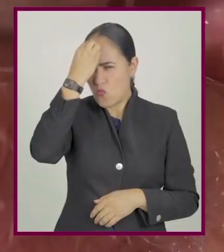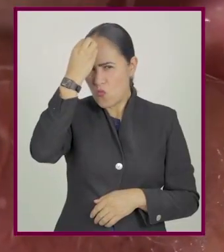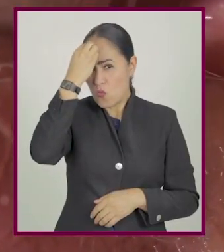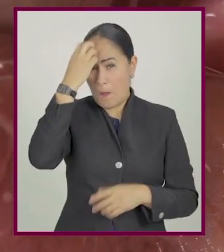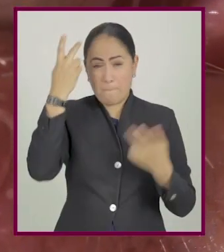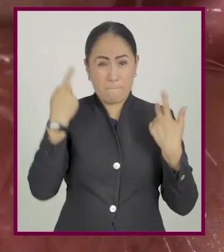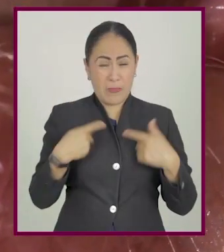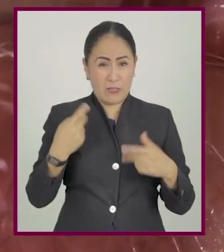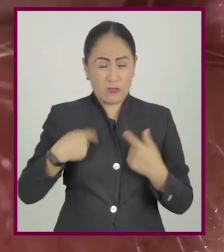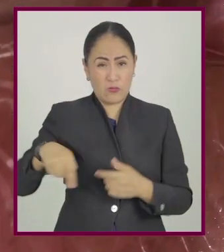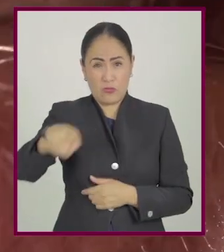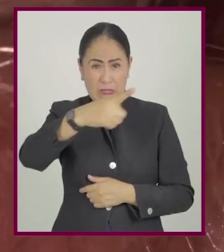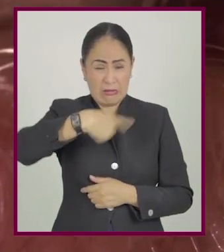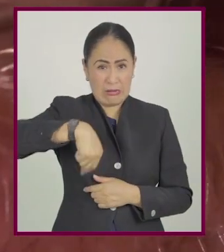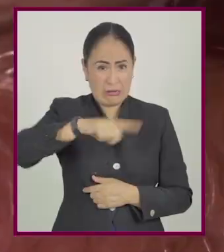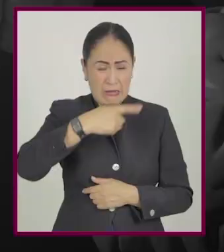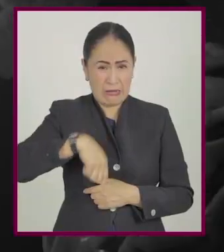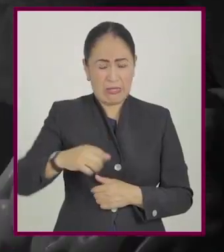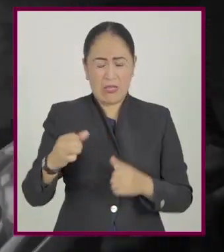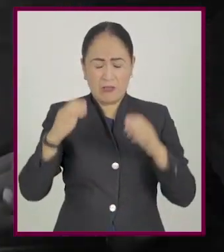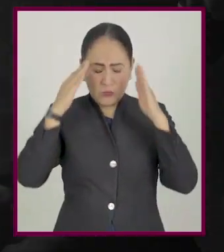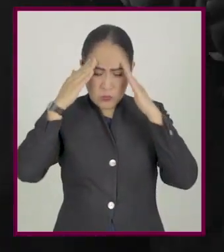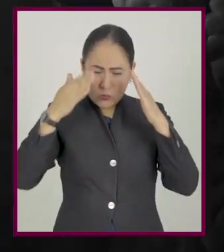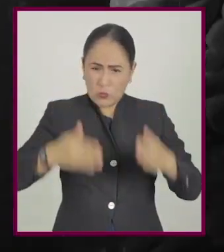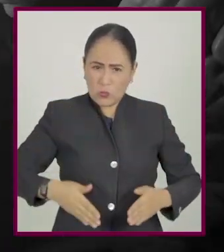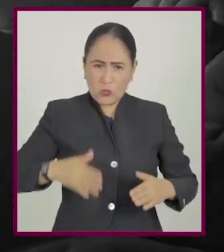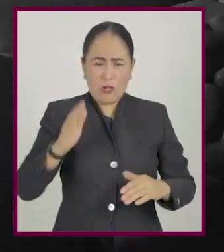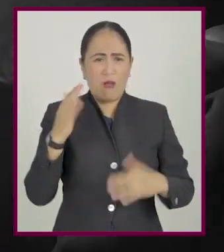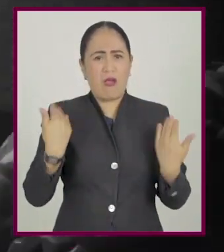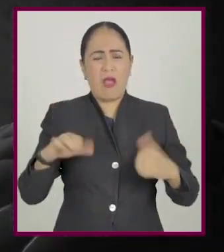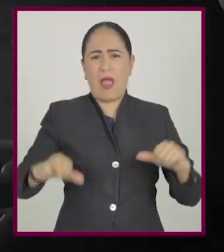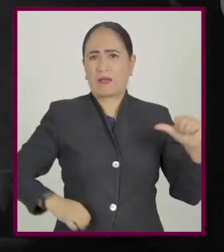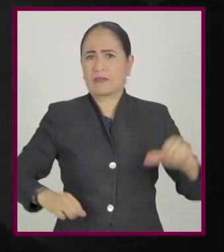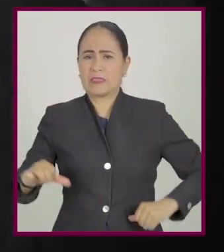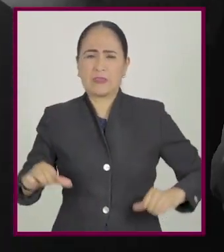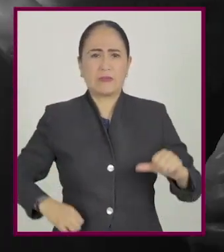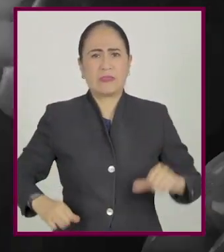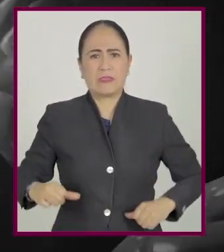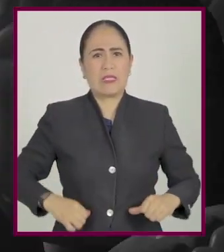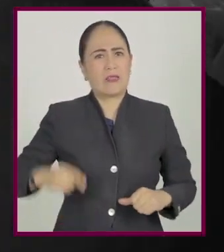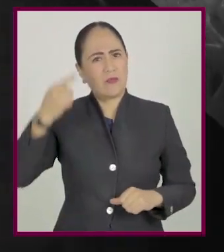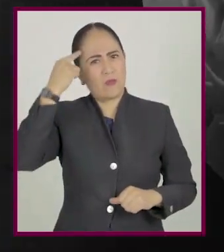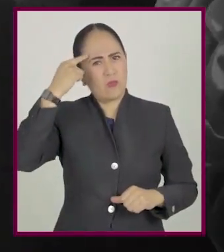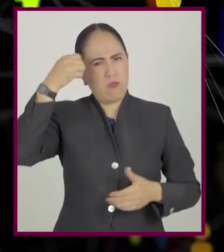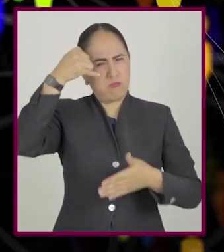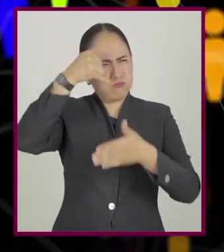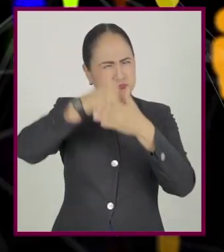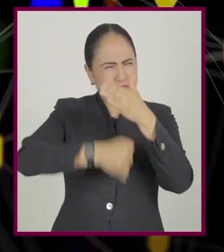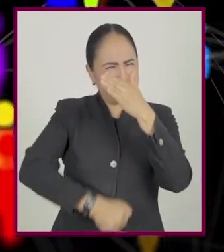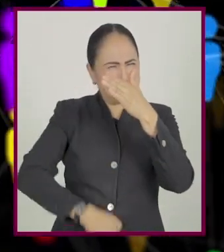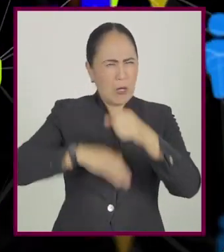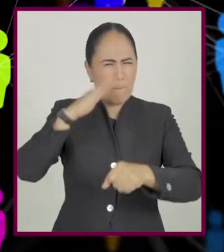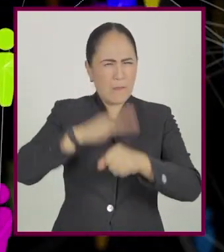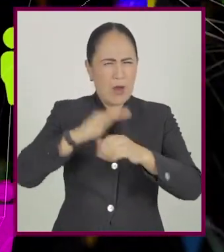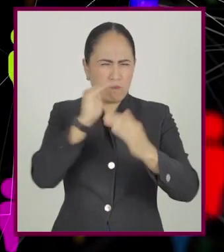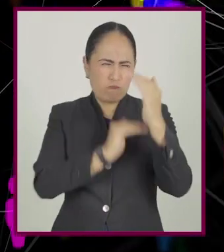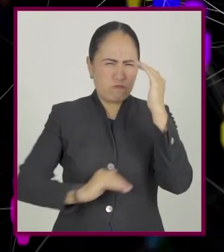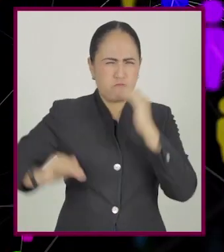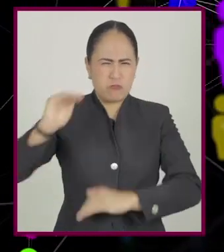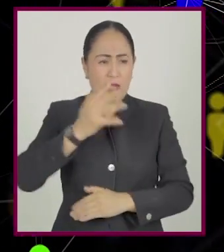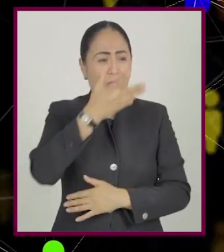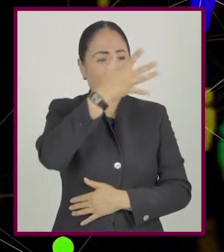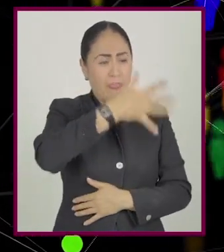personas que presentan habilidades profundas superiores a las de la mayor parte de la población. Una de cada 10